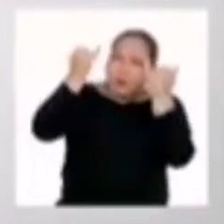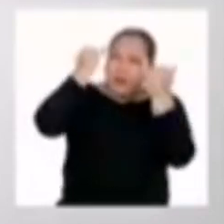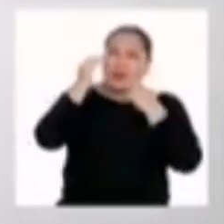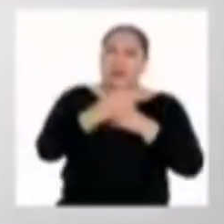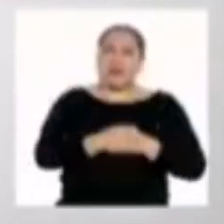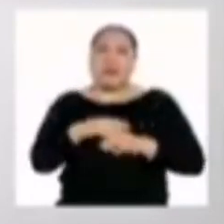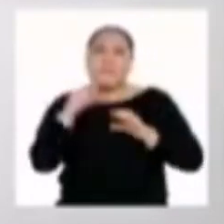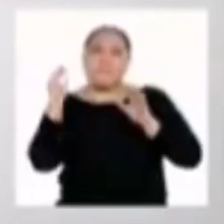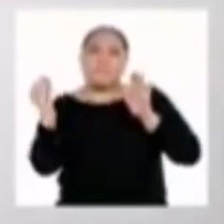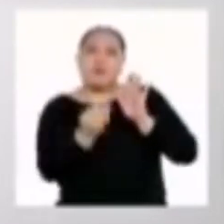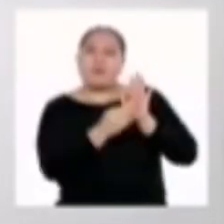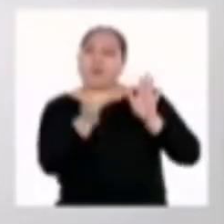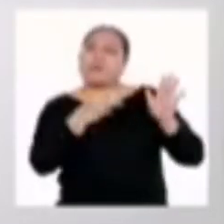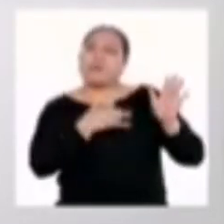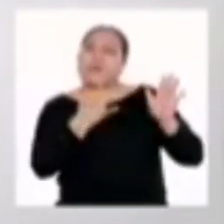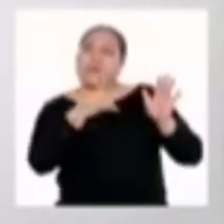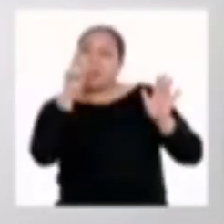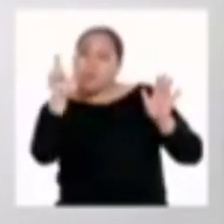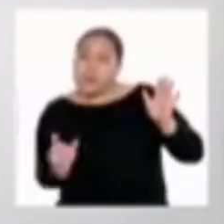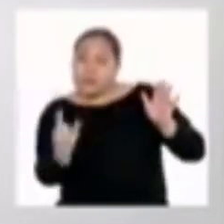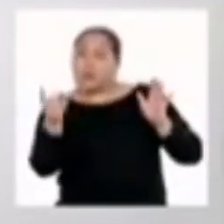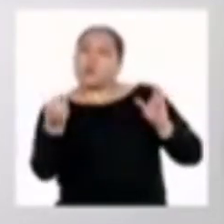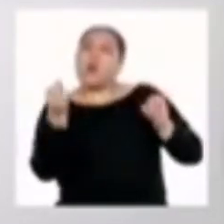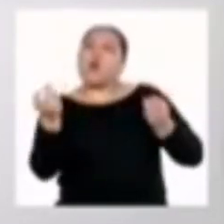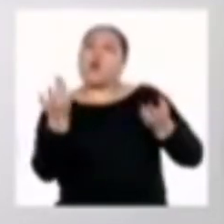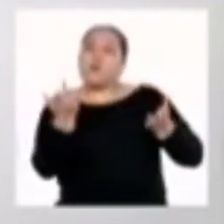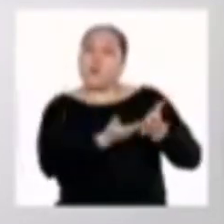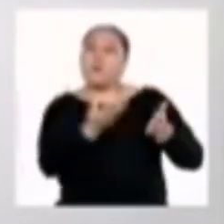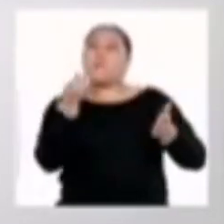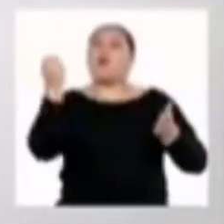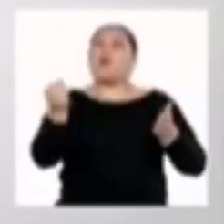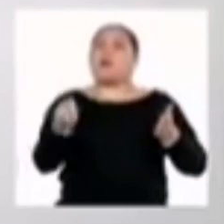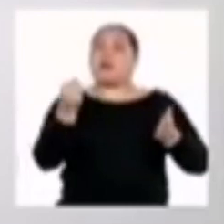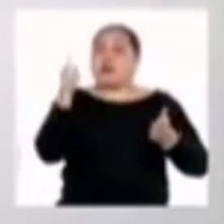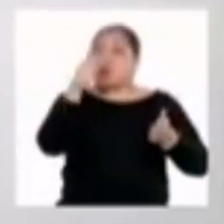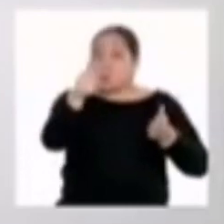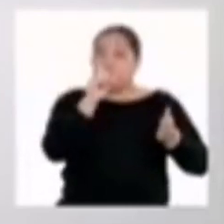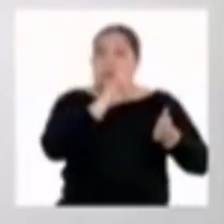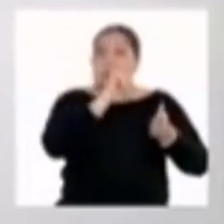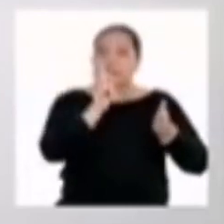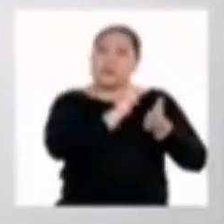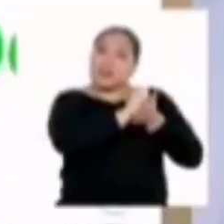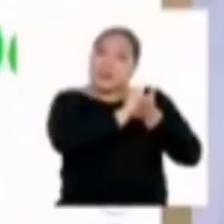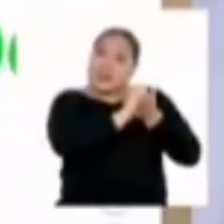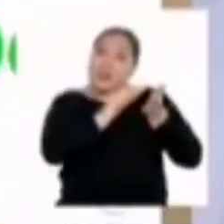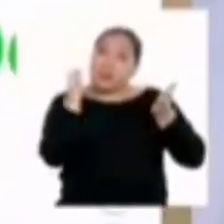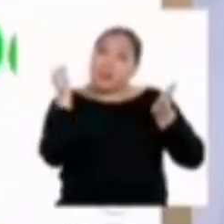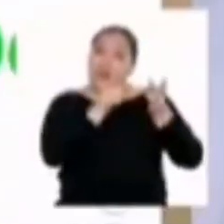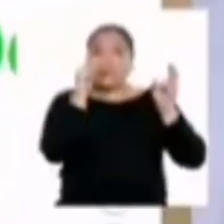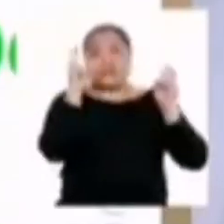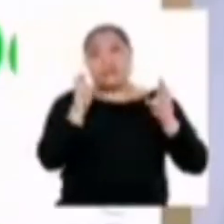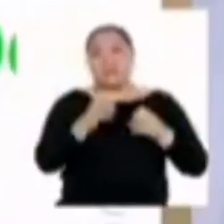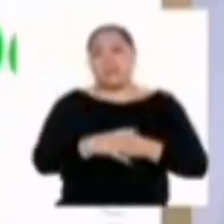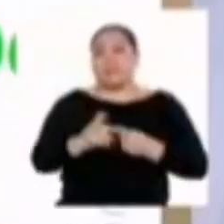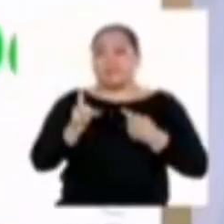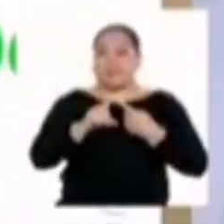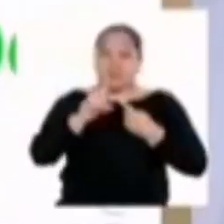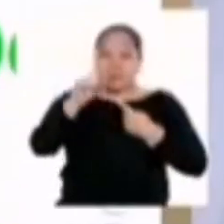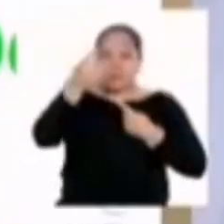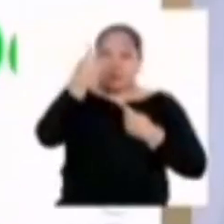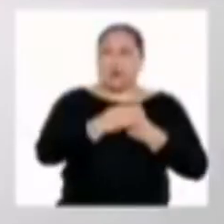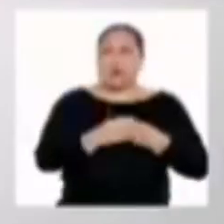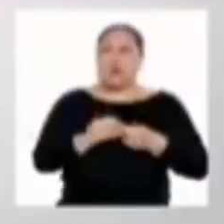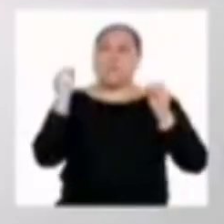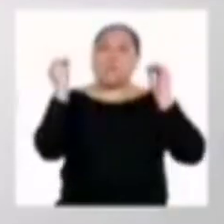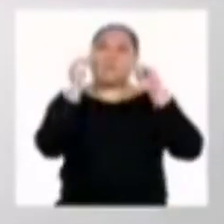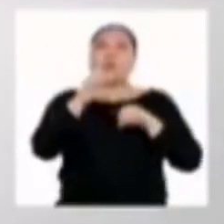de contextualizar a tus lectores del por qué estás abordando dicho tema. Primero,